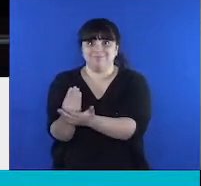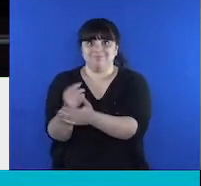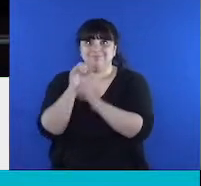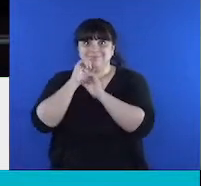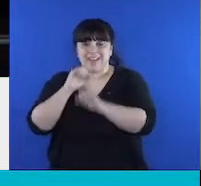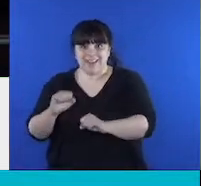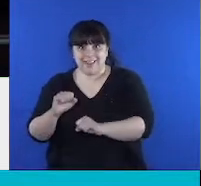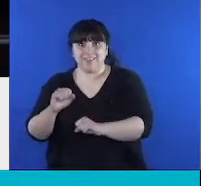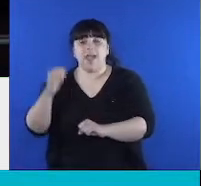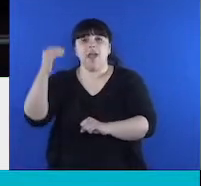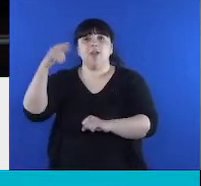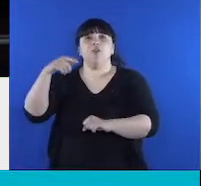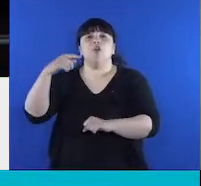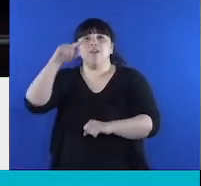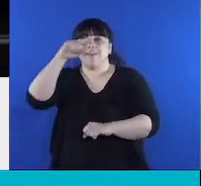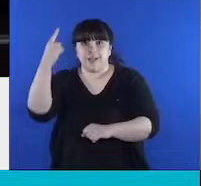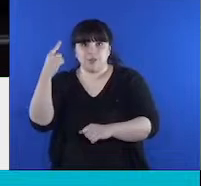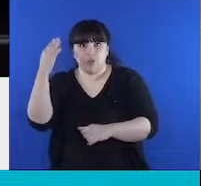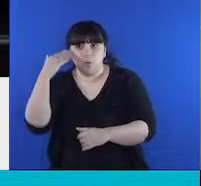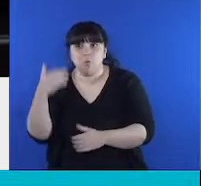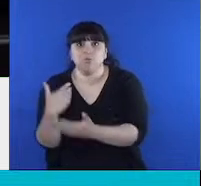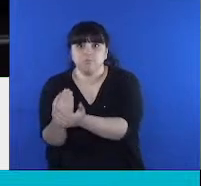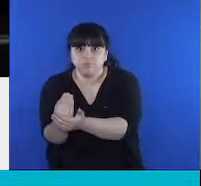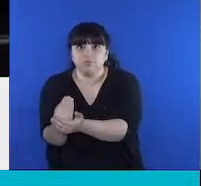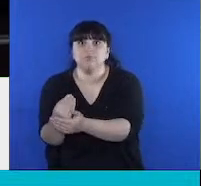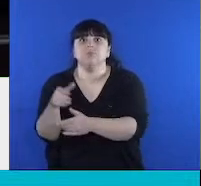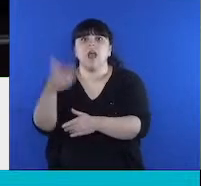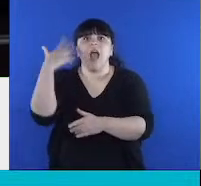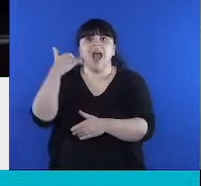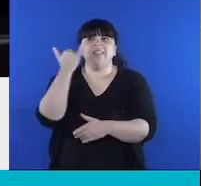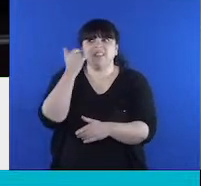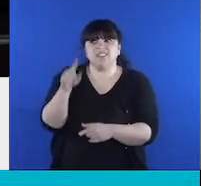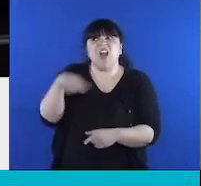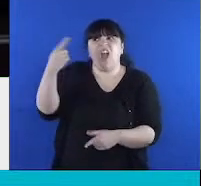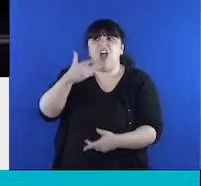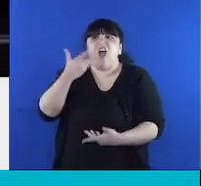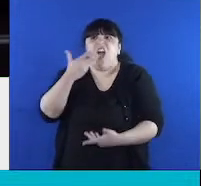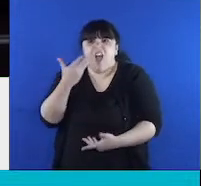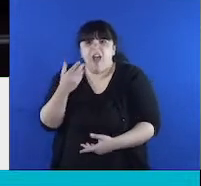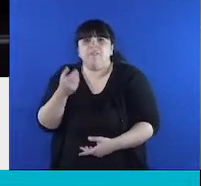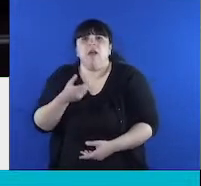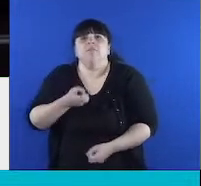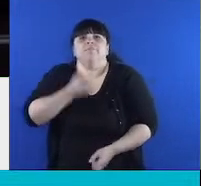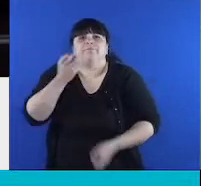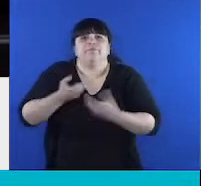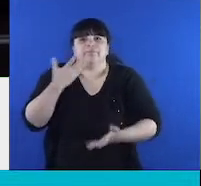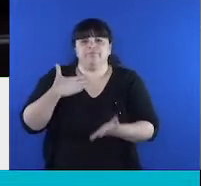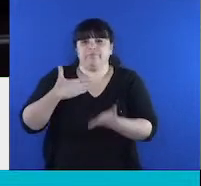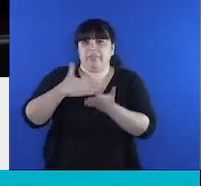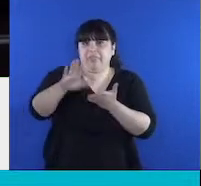había incurrido en algunas declaraciones discriminatorias previas hacia otras religiones.